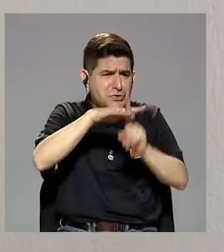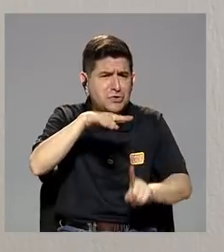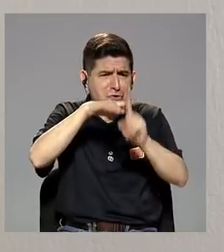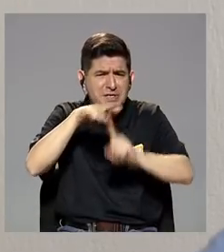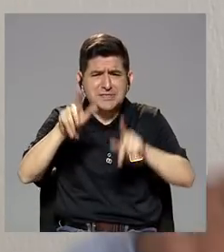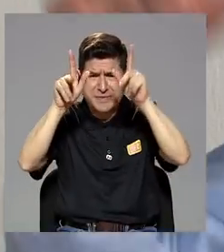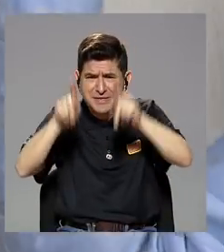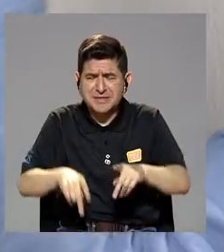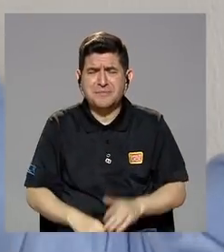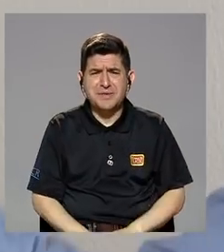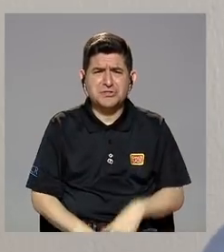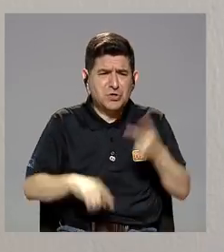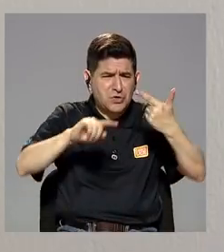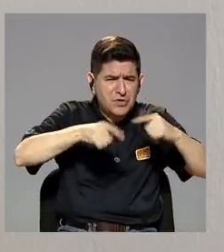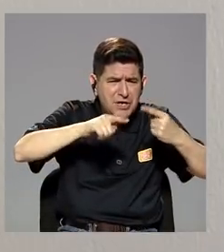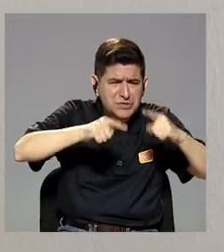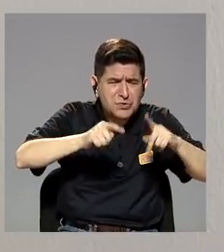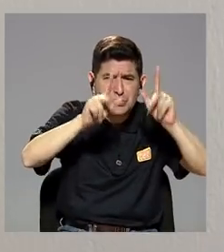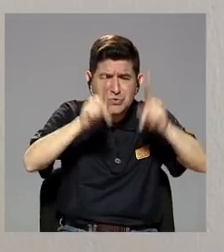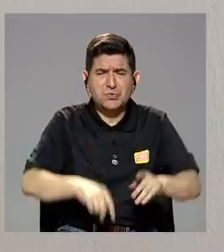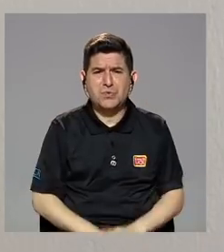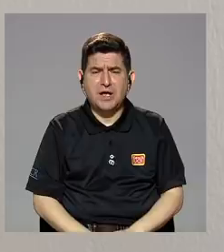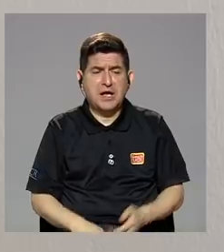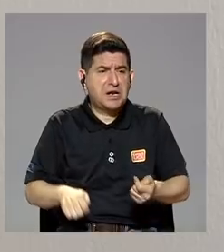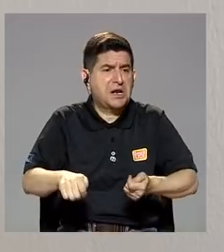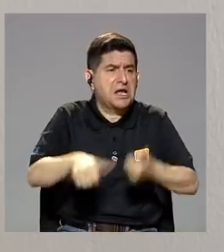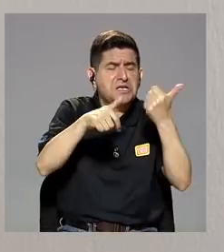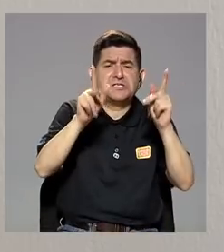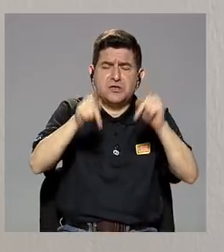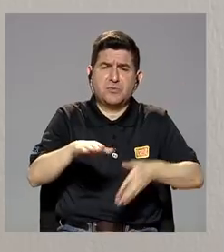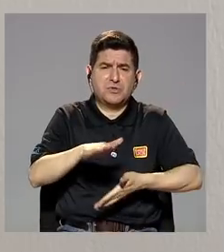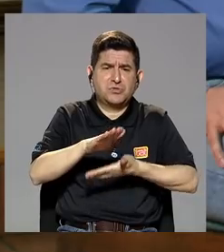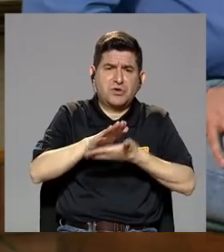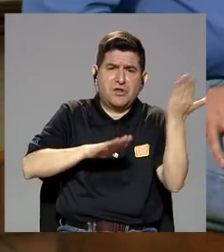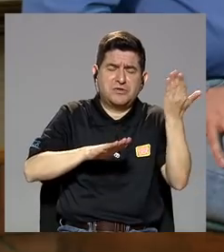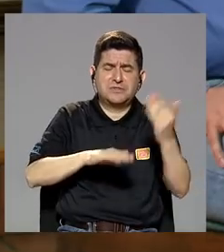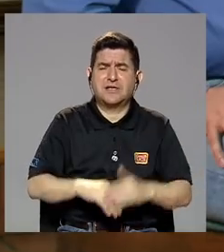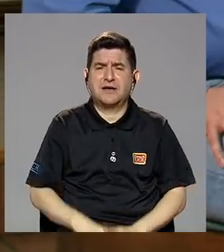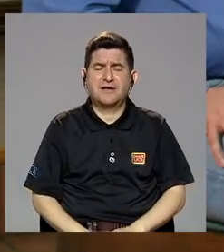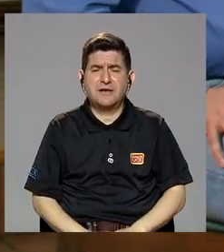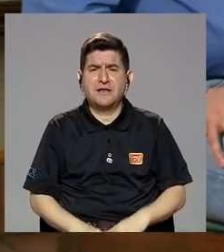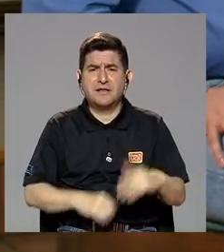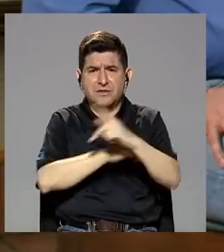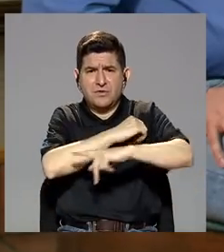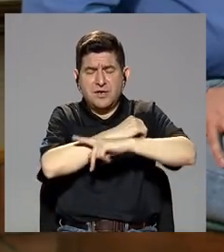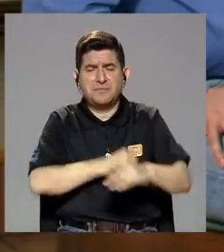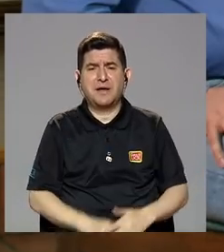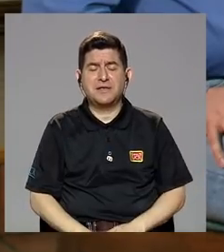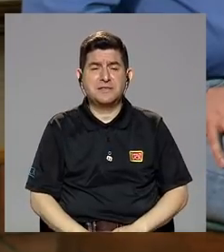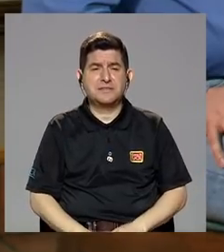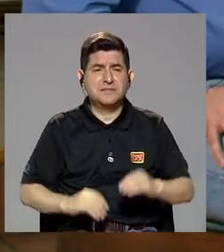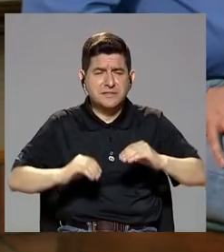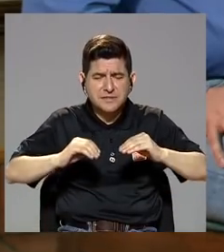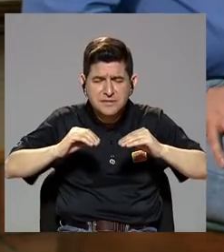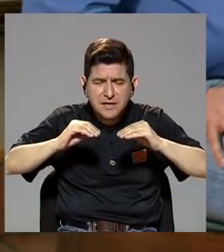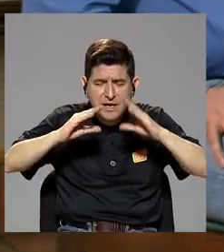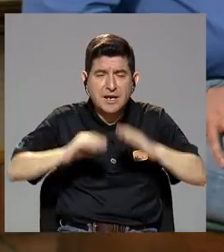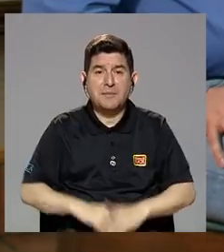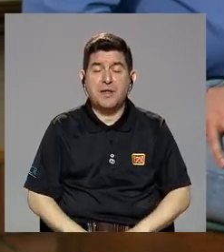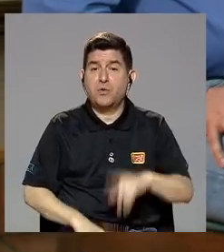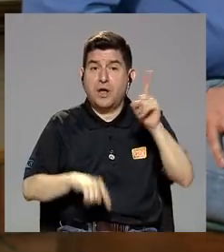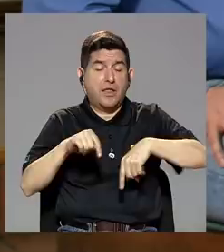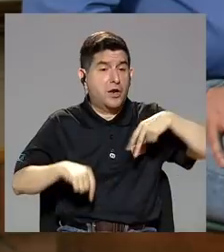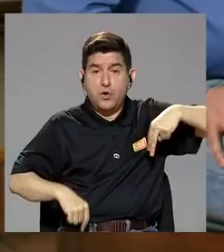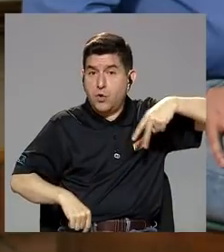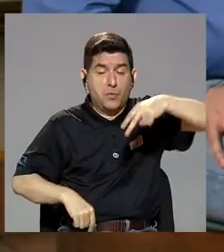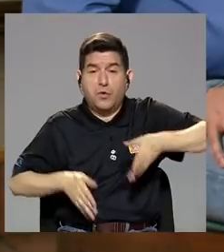torturando echando gente para afuera el fin terrible un toque de queda en la madrugada en fin todas las cosas que ya